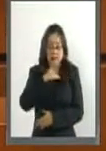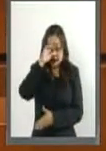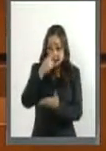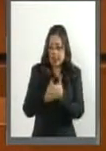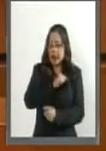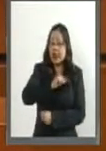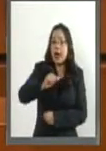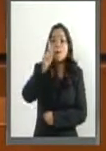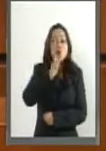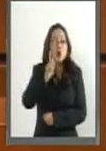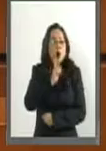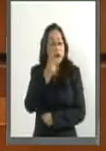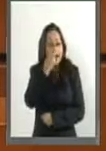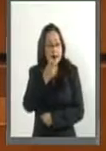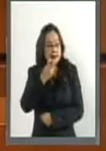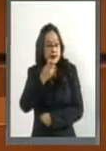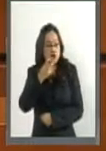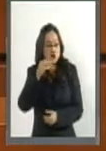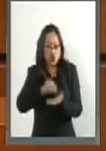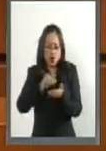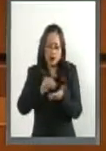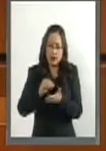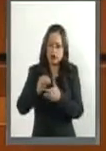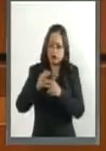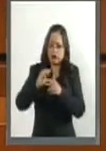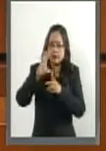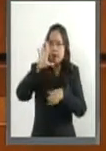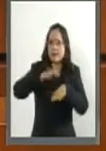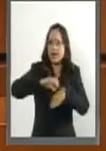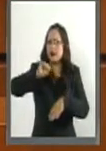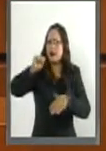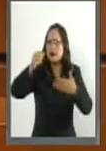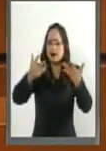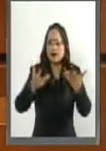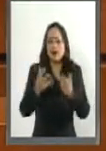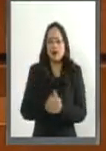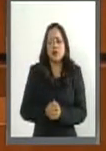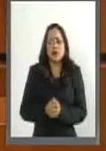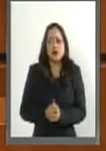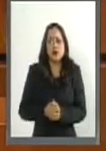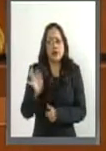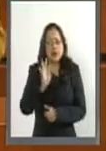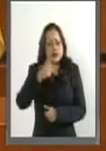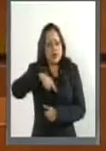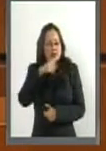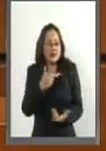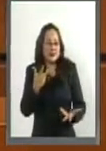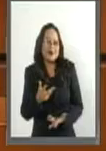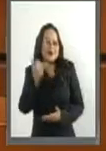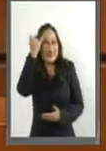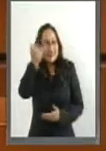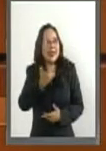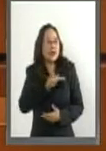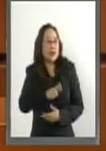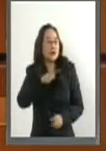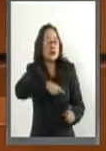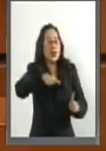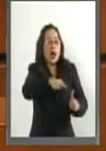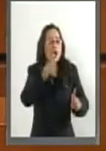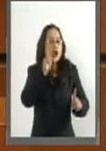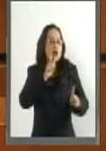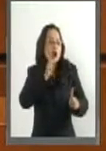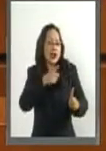género sigue en aumento. Y aunque no nos gustaría o no nos gusta la idea de que las mujeres